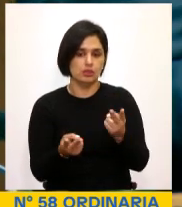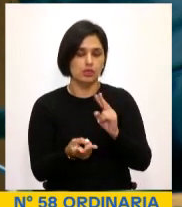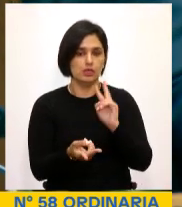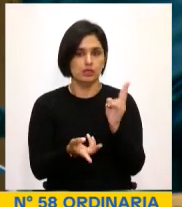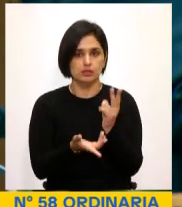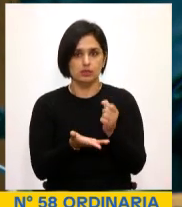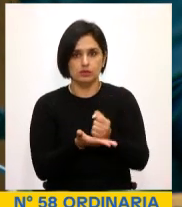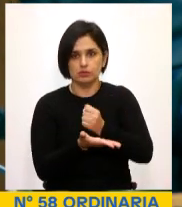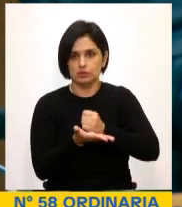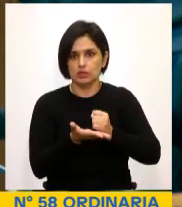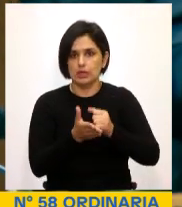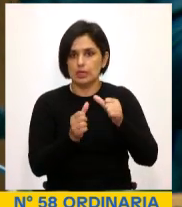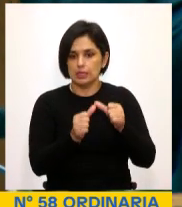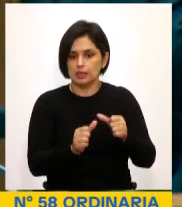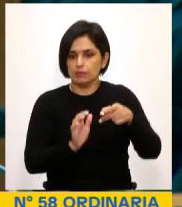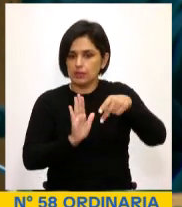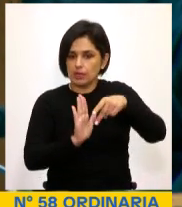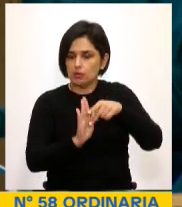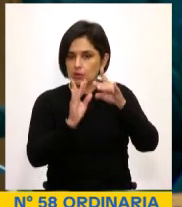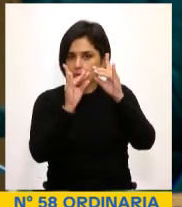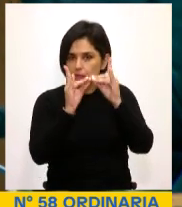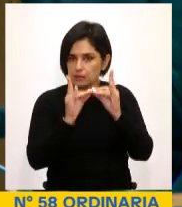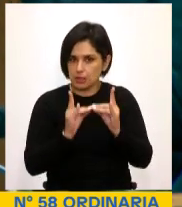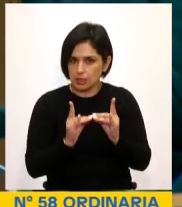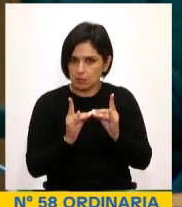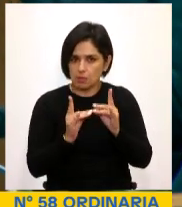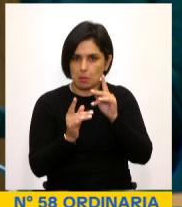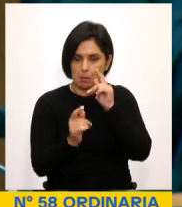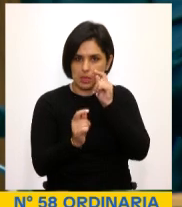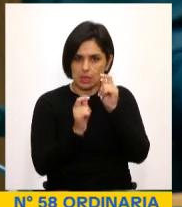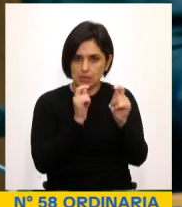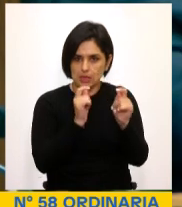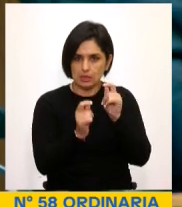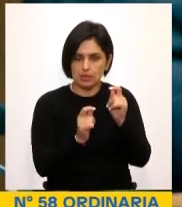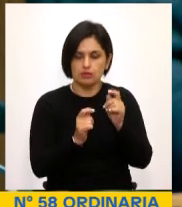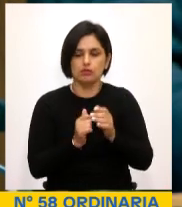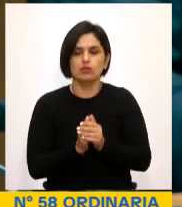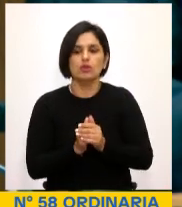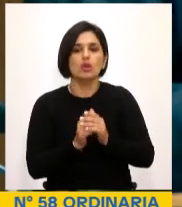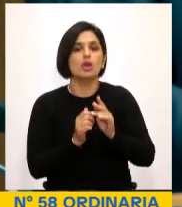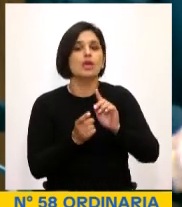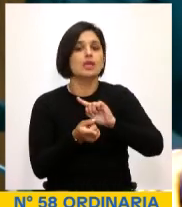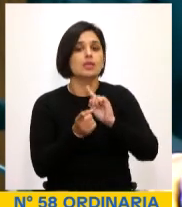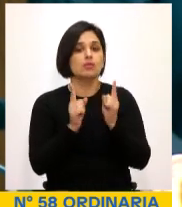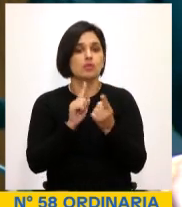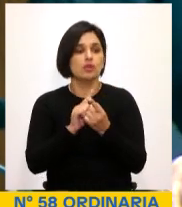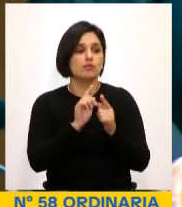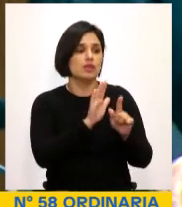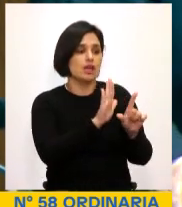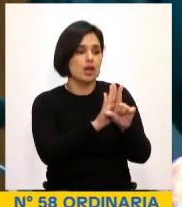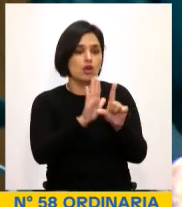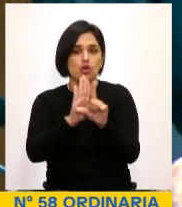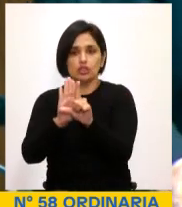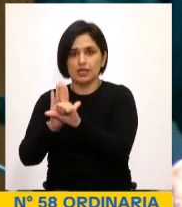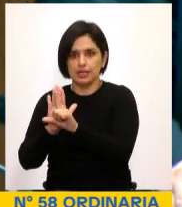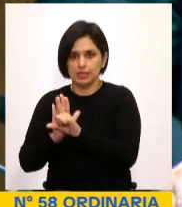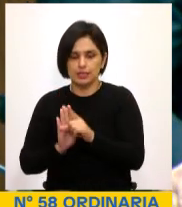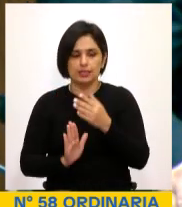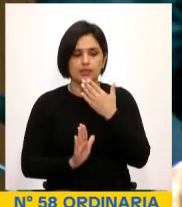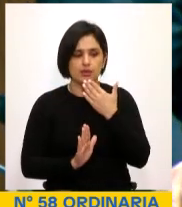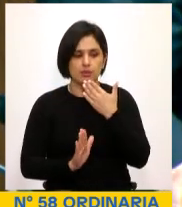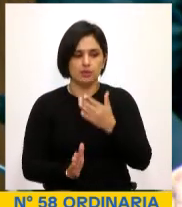establece normas para la realización de Funerales de riesgo y modifica otros cuerpos legales de acuerdo al boletín 16323